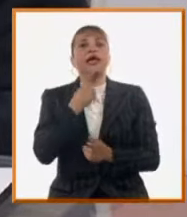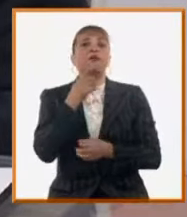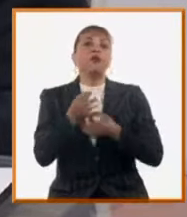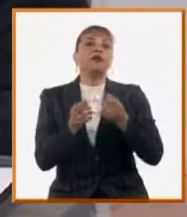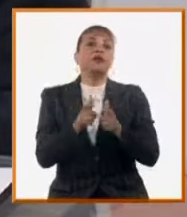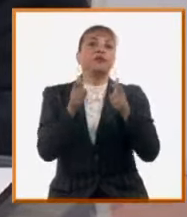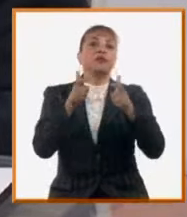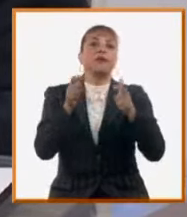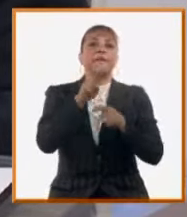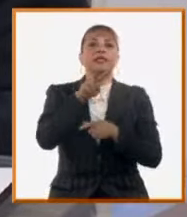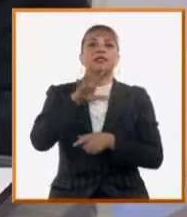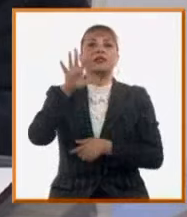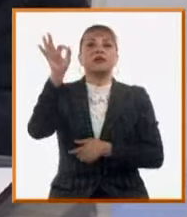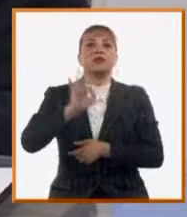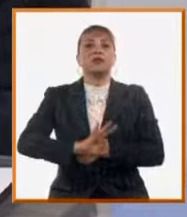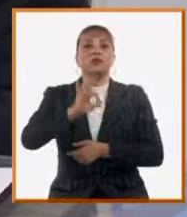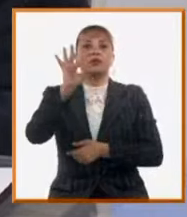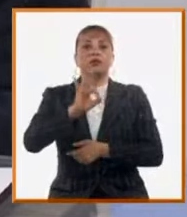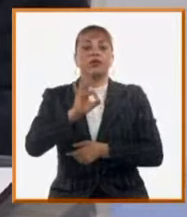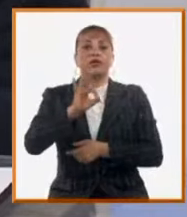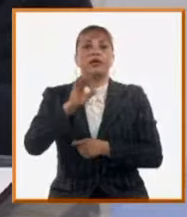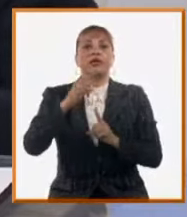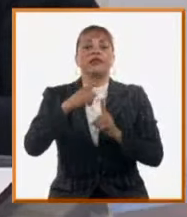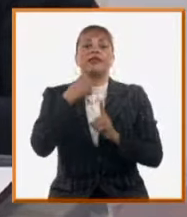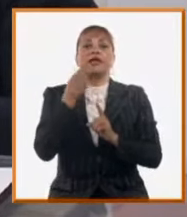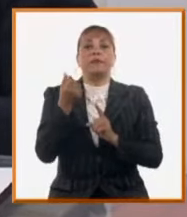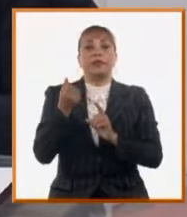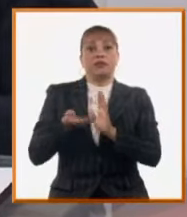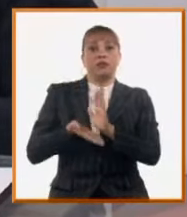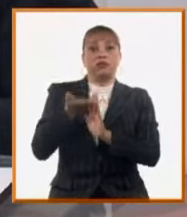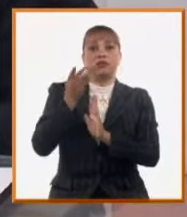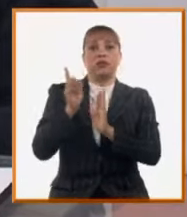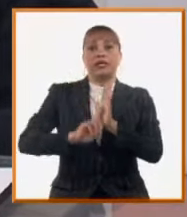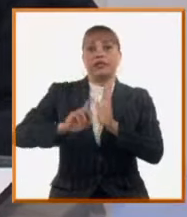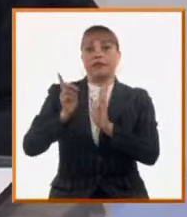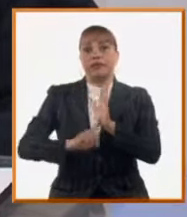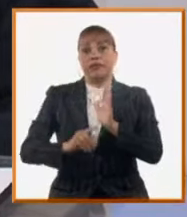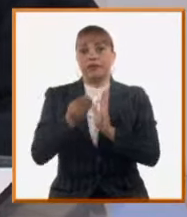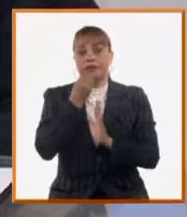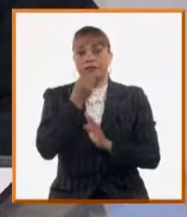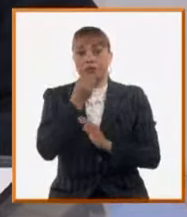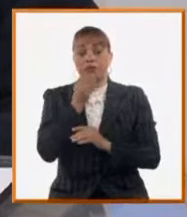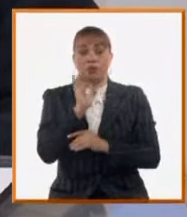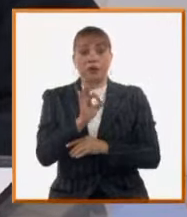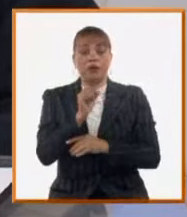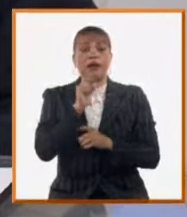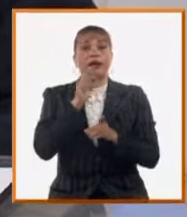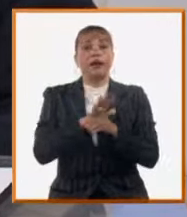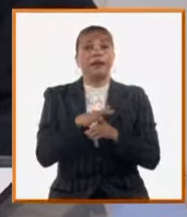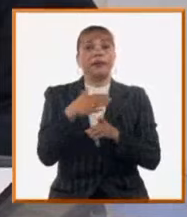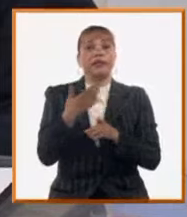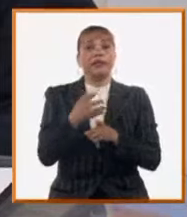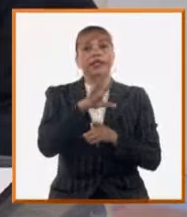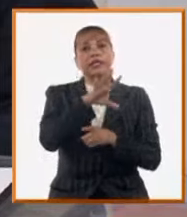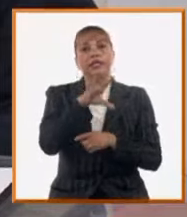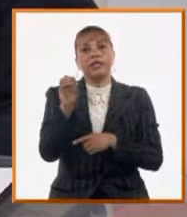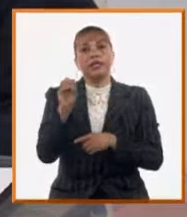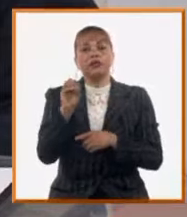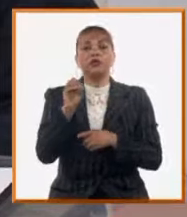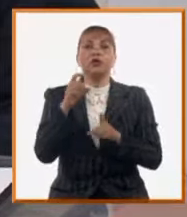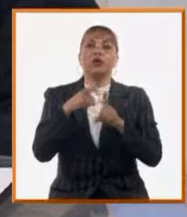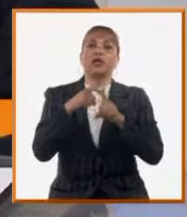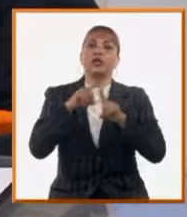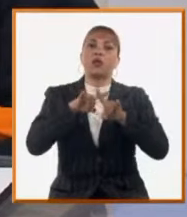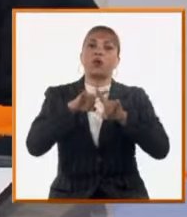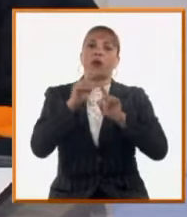incremento en un 25% de la tarifa de Electricidad Residencial del consumo Residencial a partir de los 500 kw